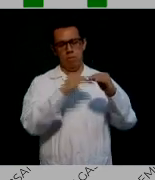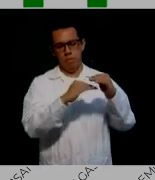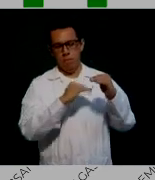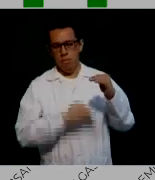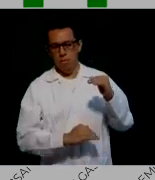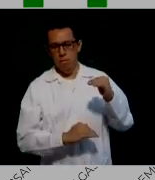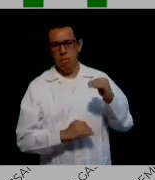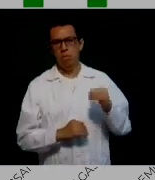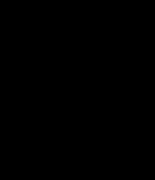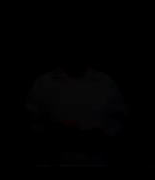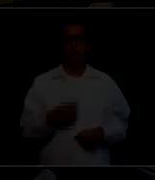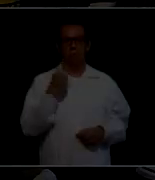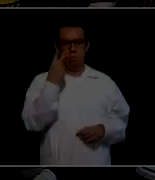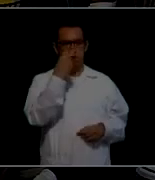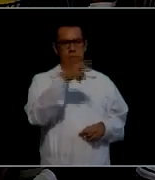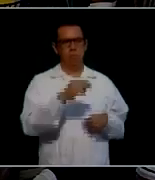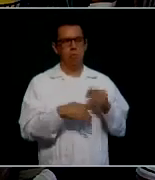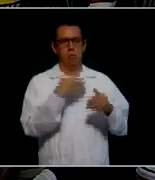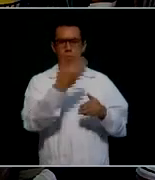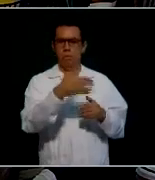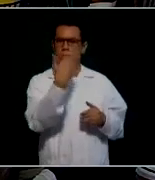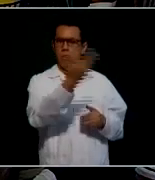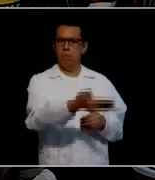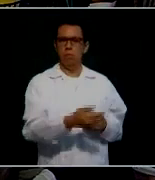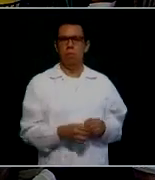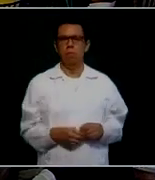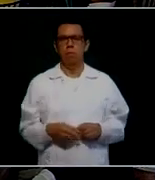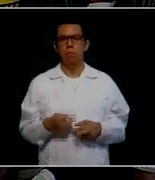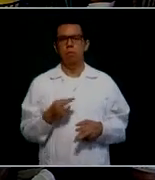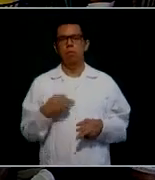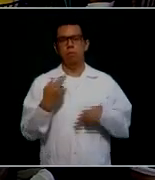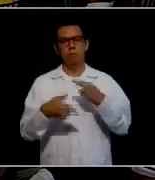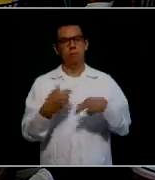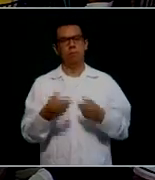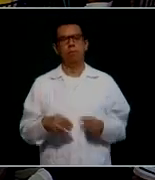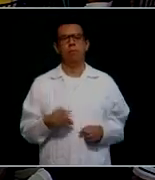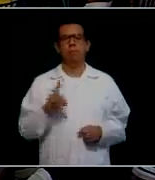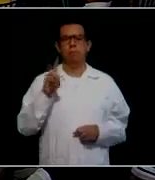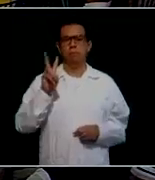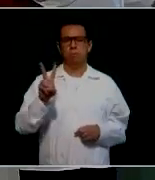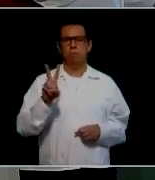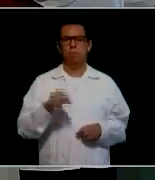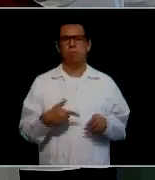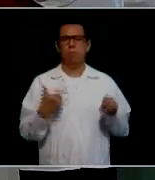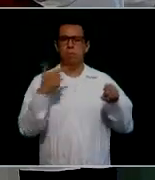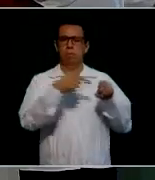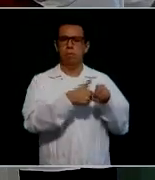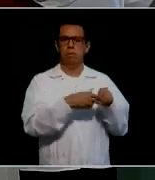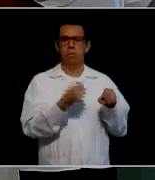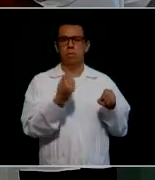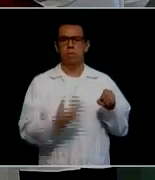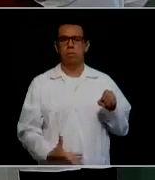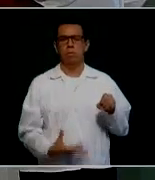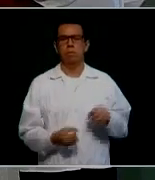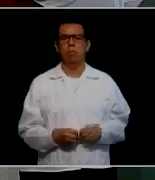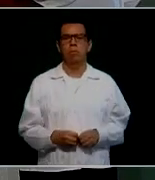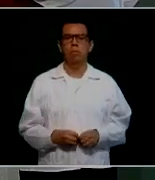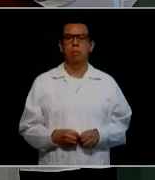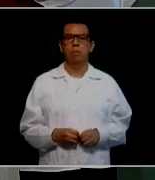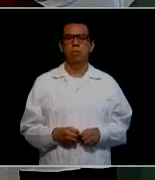más económicas. Aquí otra vez se repite las mismas dos gasolineras que son las que están dando en